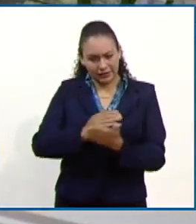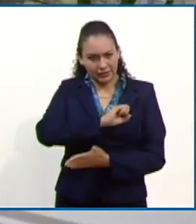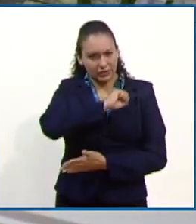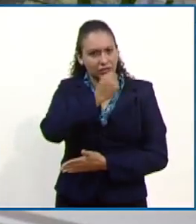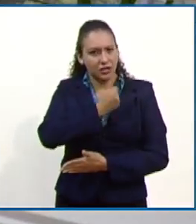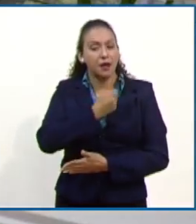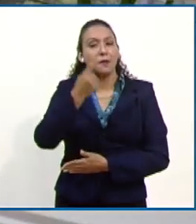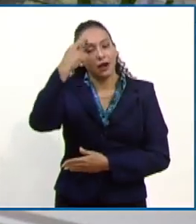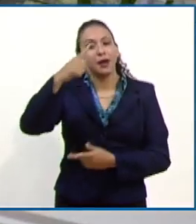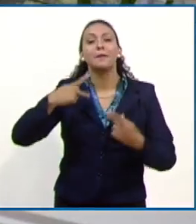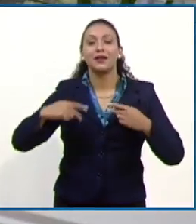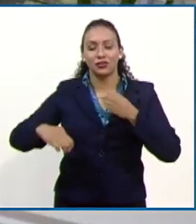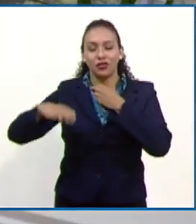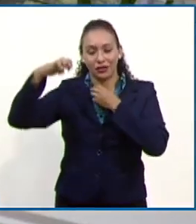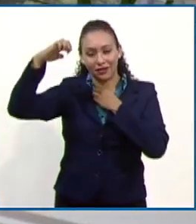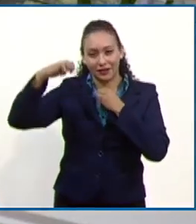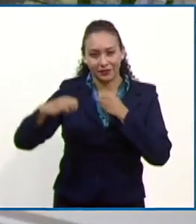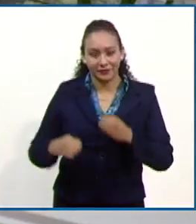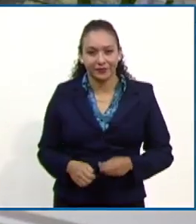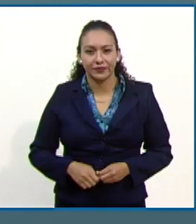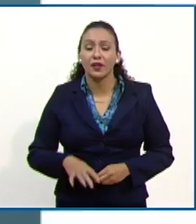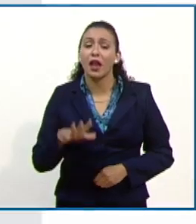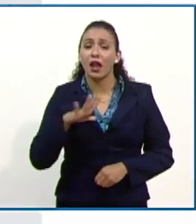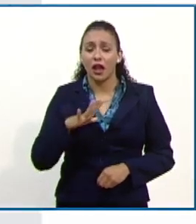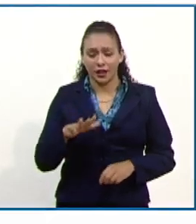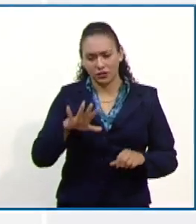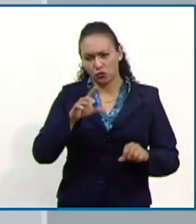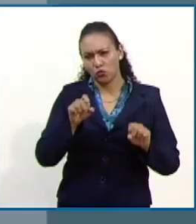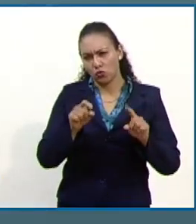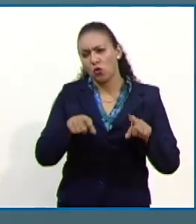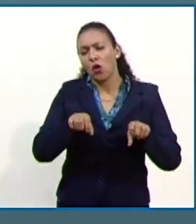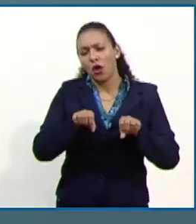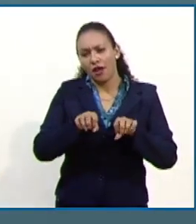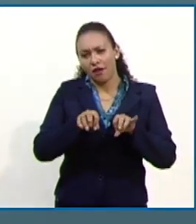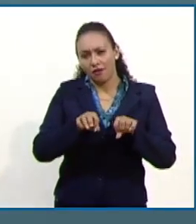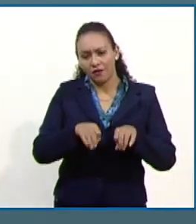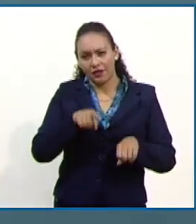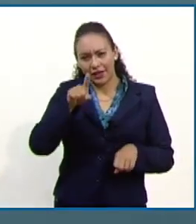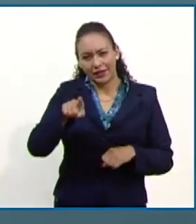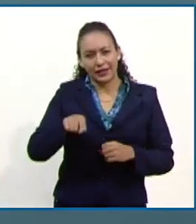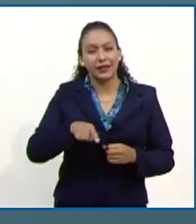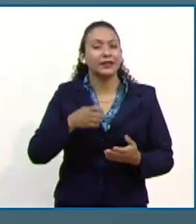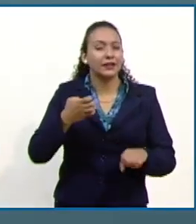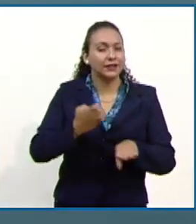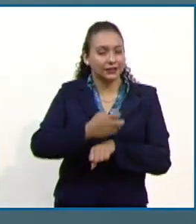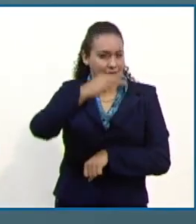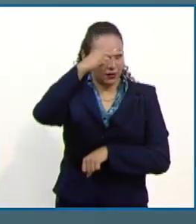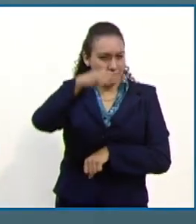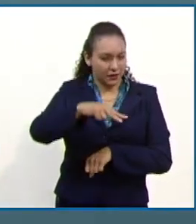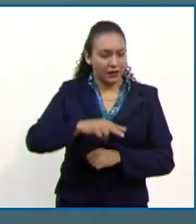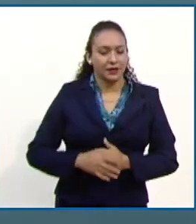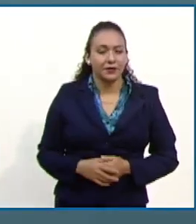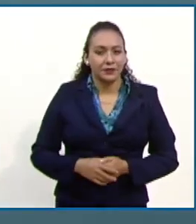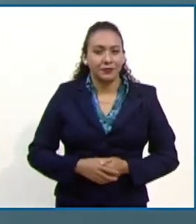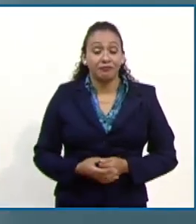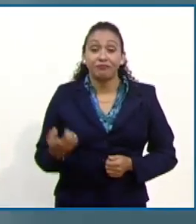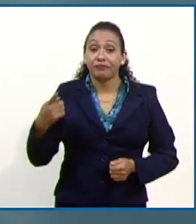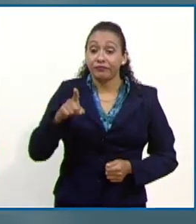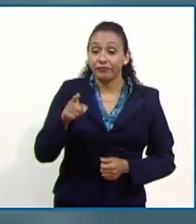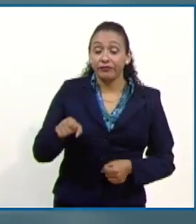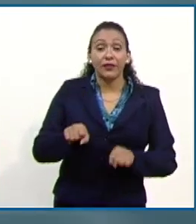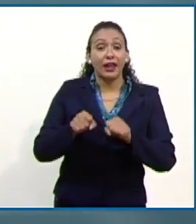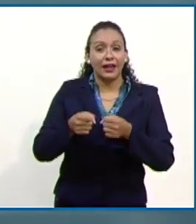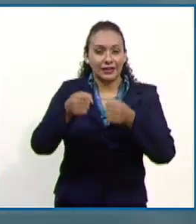persona adulta mayor, el Sexto Tribunal Laboral Federal de Asuntos Individuales con sede en Naucalpan, Estado de México, ordenó al Seguro